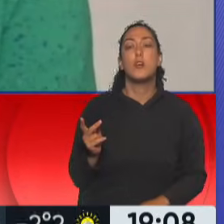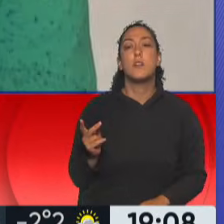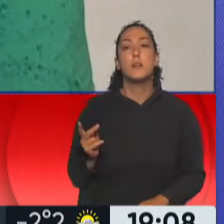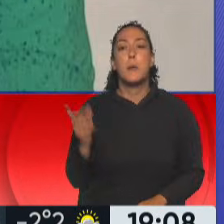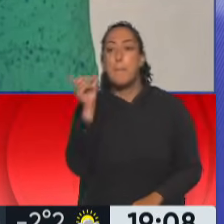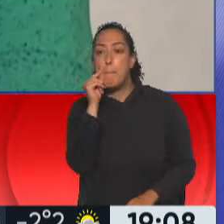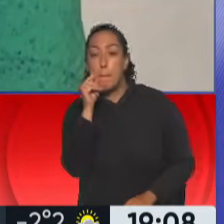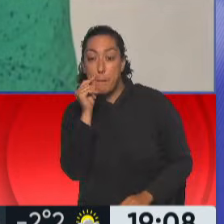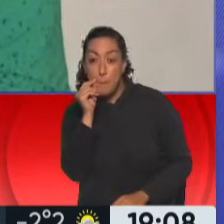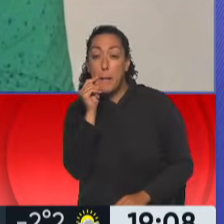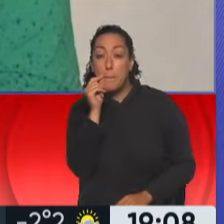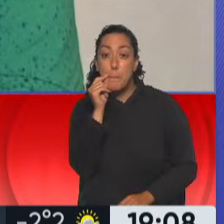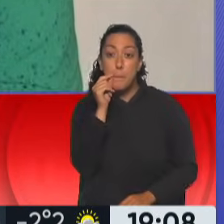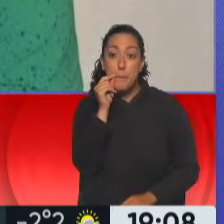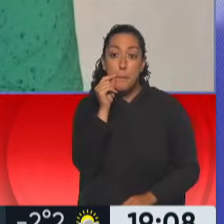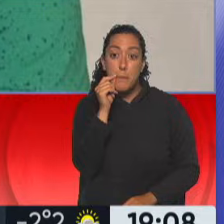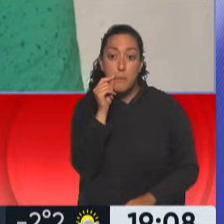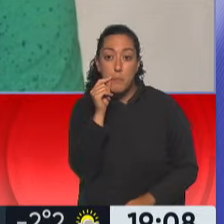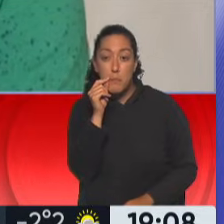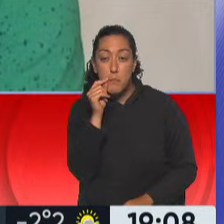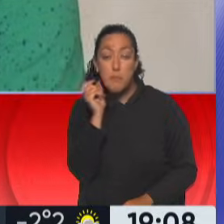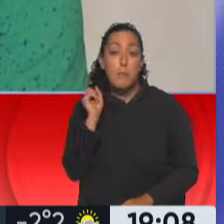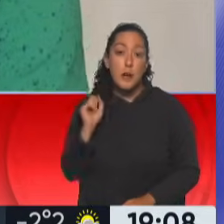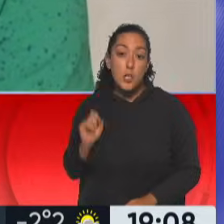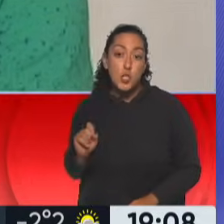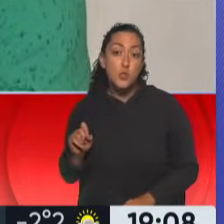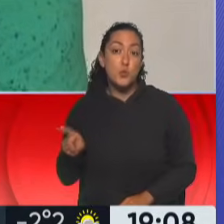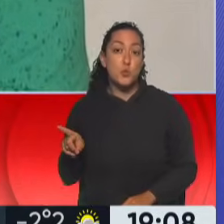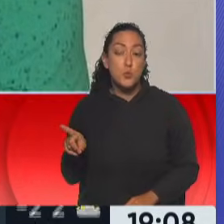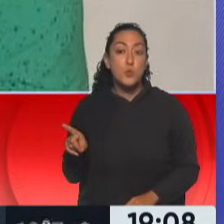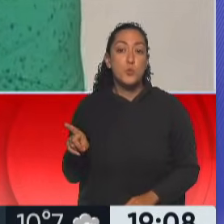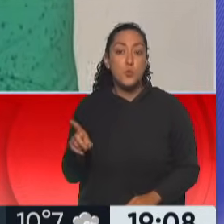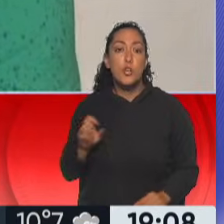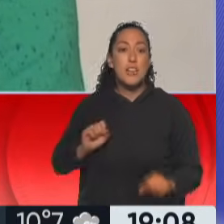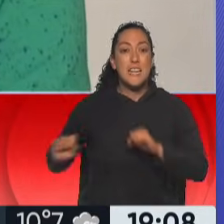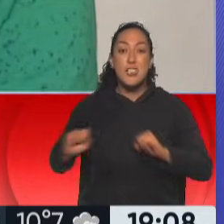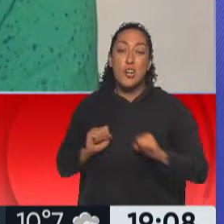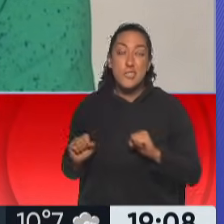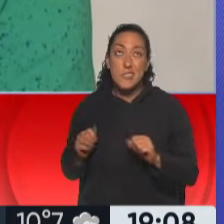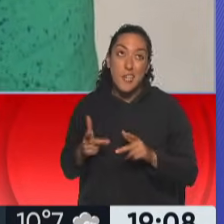yo diría también terrorista,